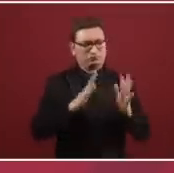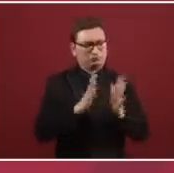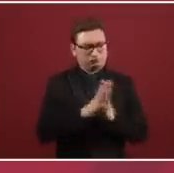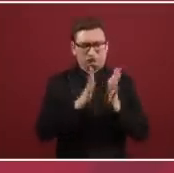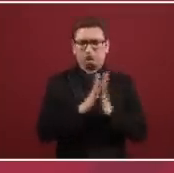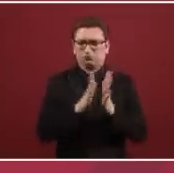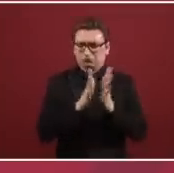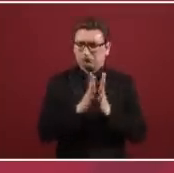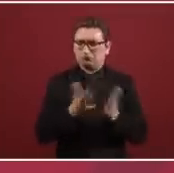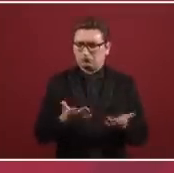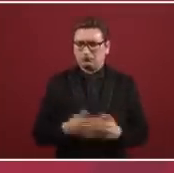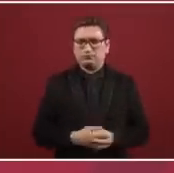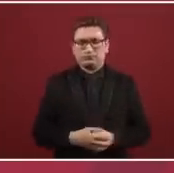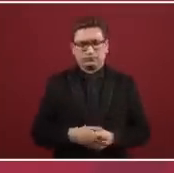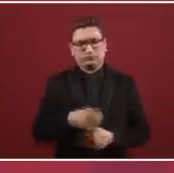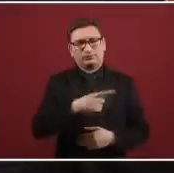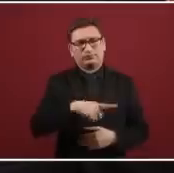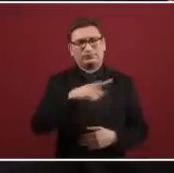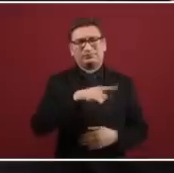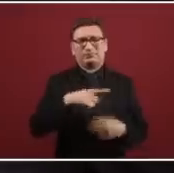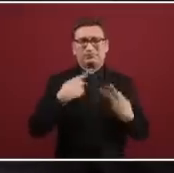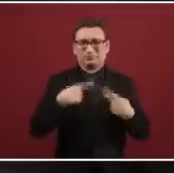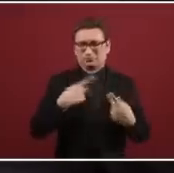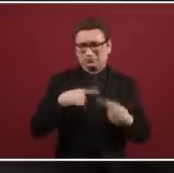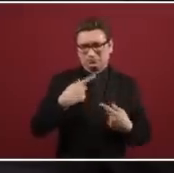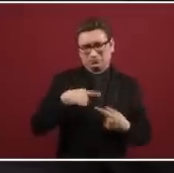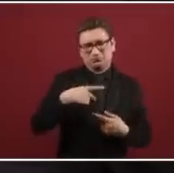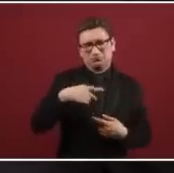participación de los empresarios.